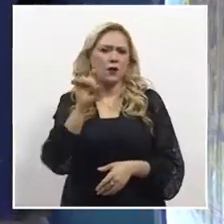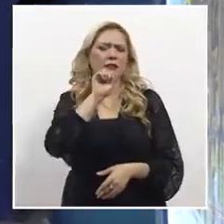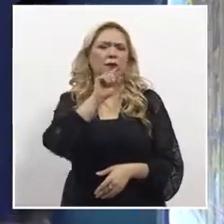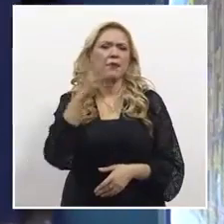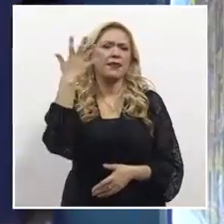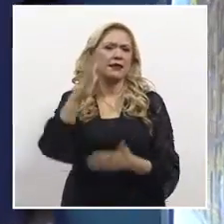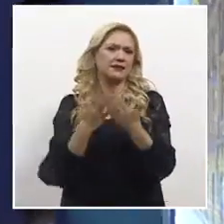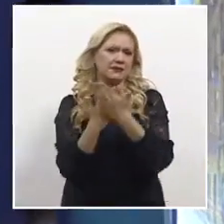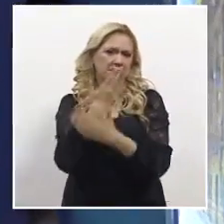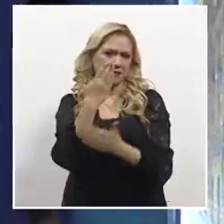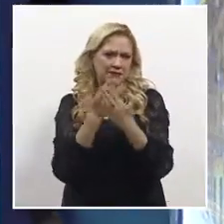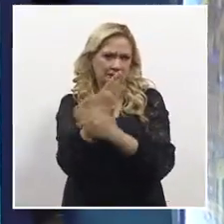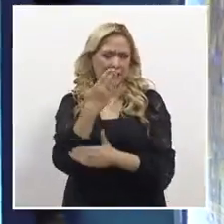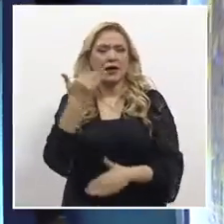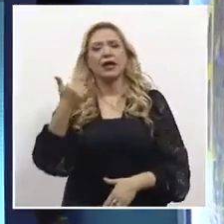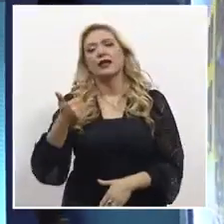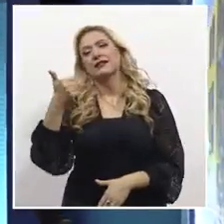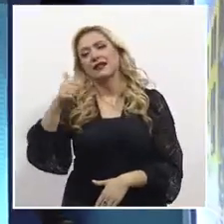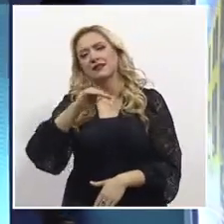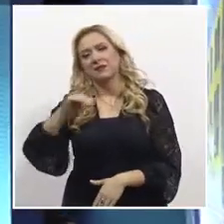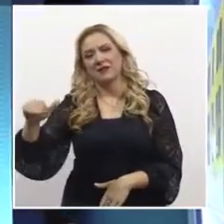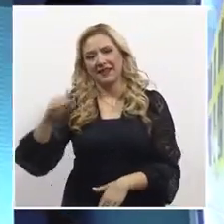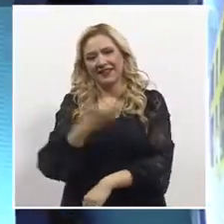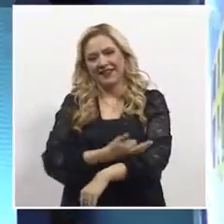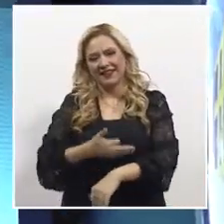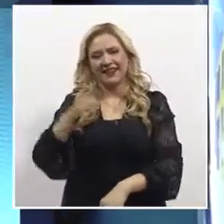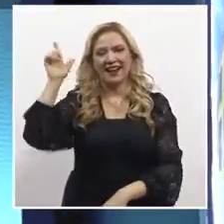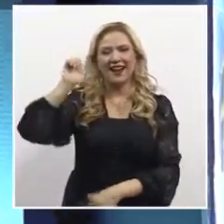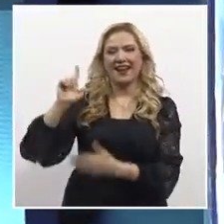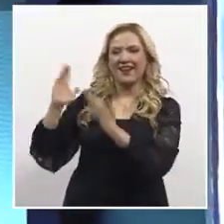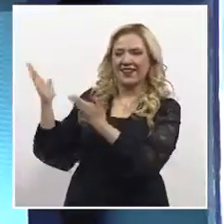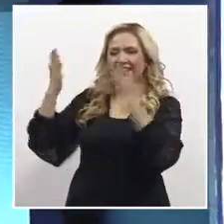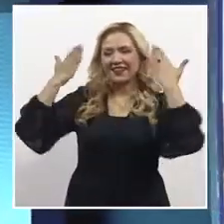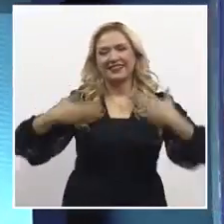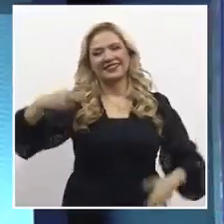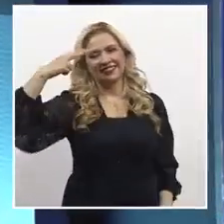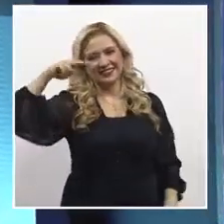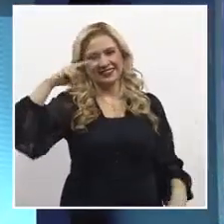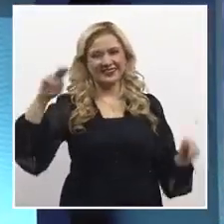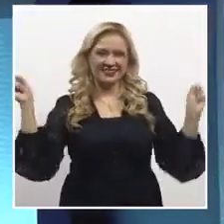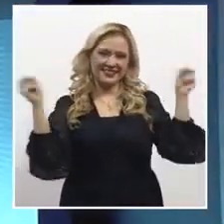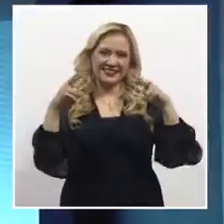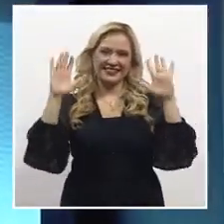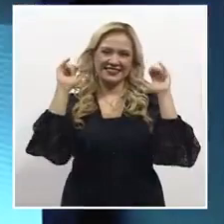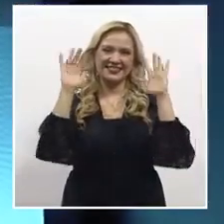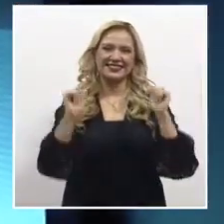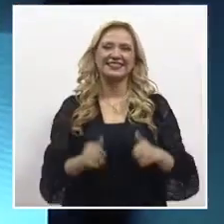10:30 y 18:30 horas. Soy Laura Murillo, muchas gracias por su atención. Hasta pronto.